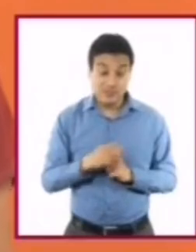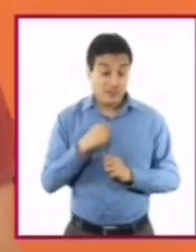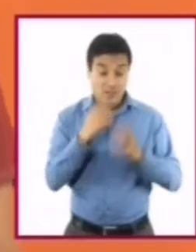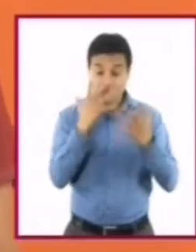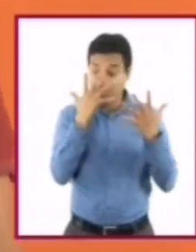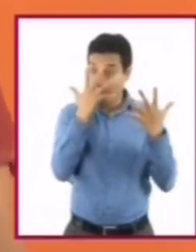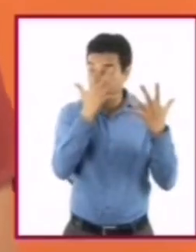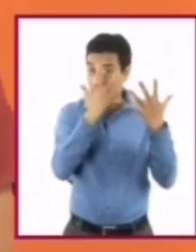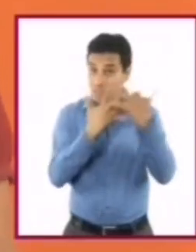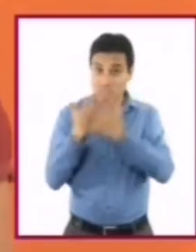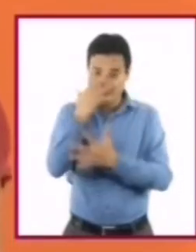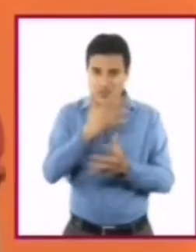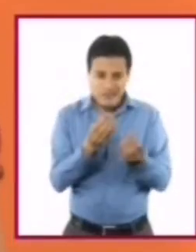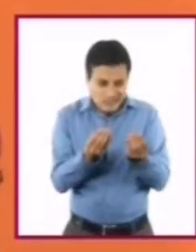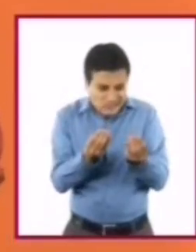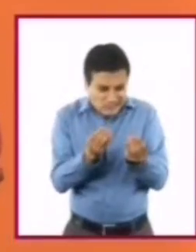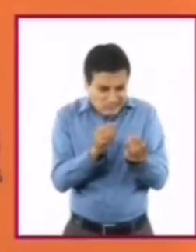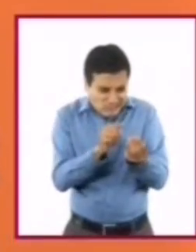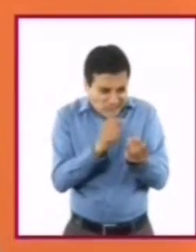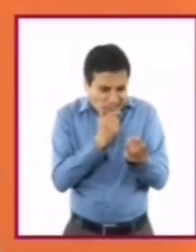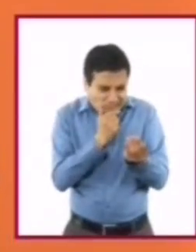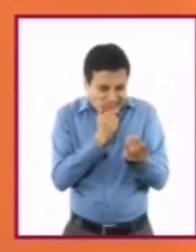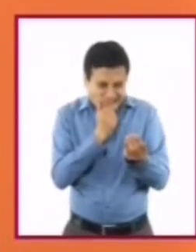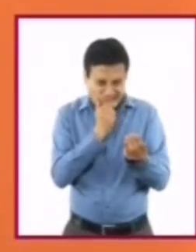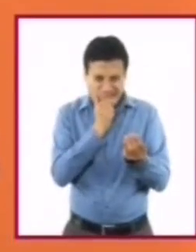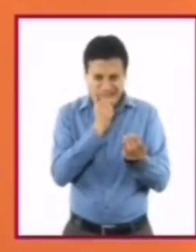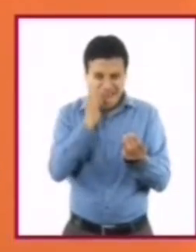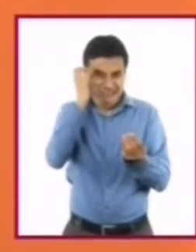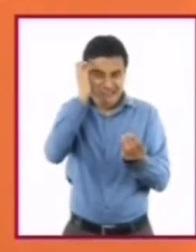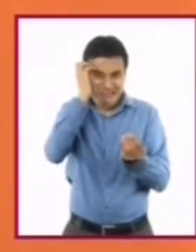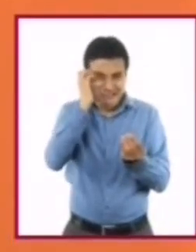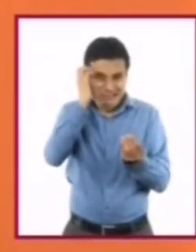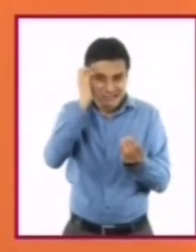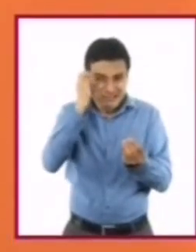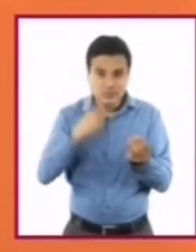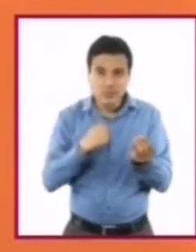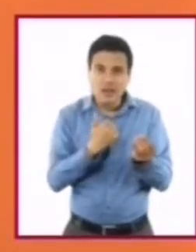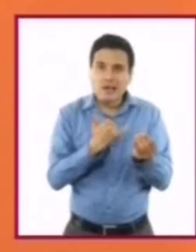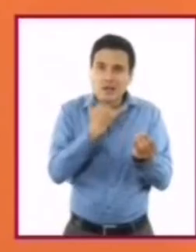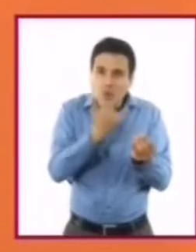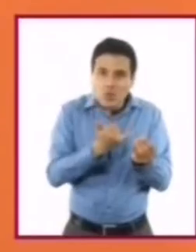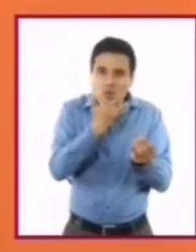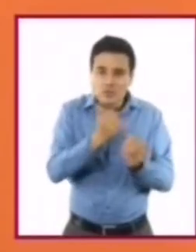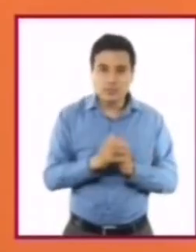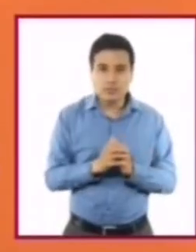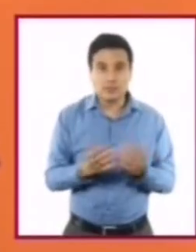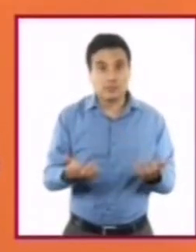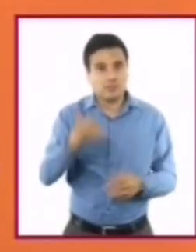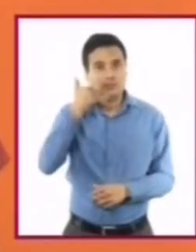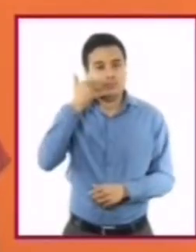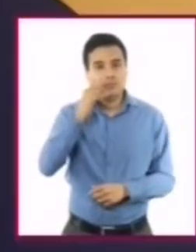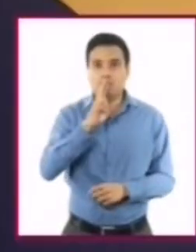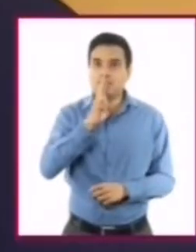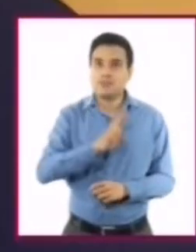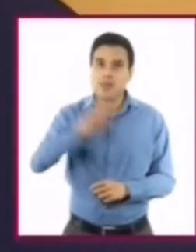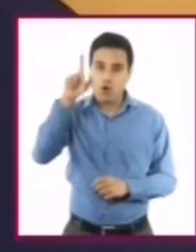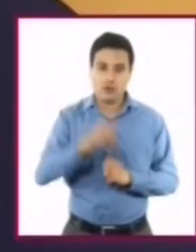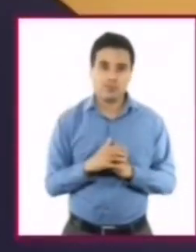desorientado. Tardaba mucho en entender los mapas y a menudo me equivocaba. Así que esta nueva forma me ha funcionado muy